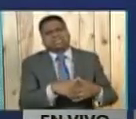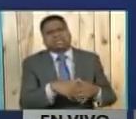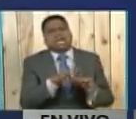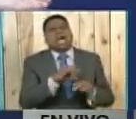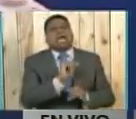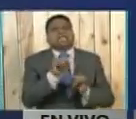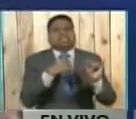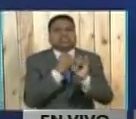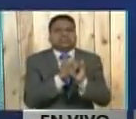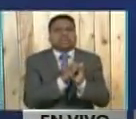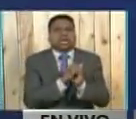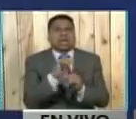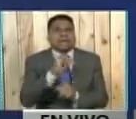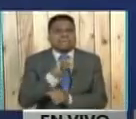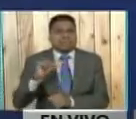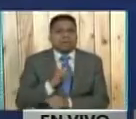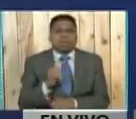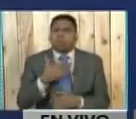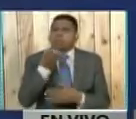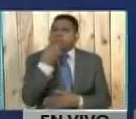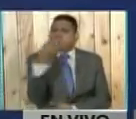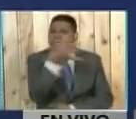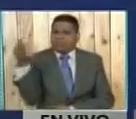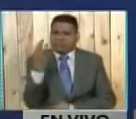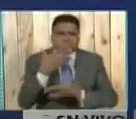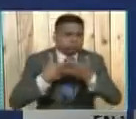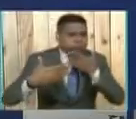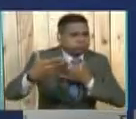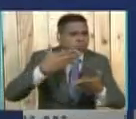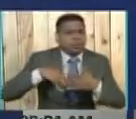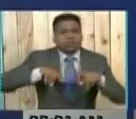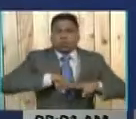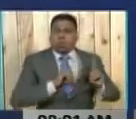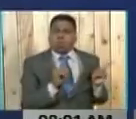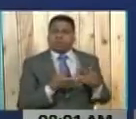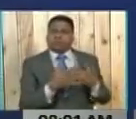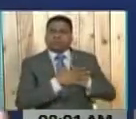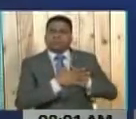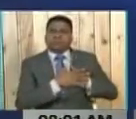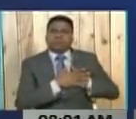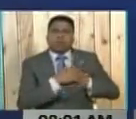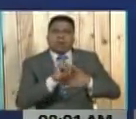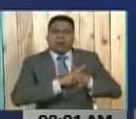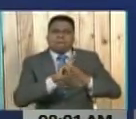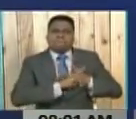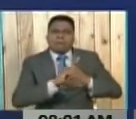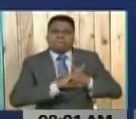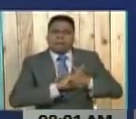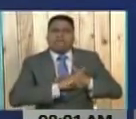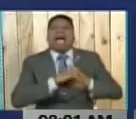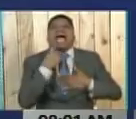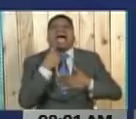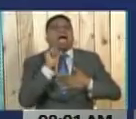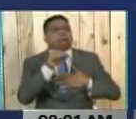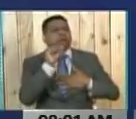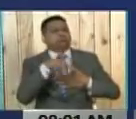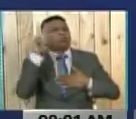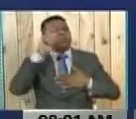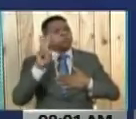con las cuales muchas tenemos extraordinarias relaciones. En su corazoncito se moverá de manera